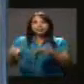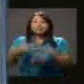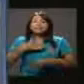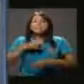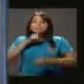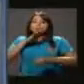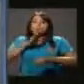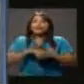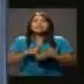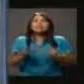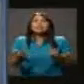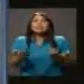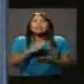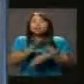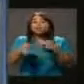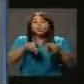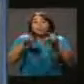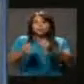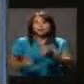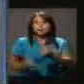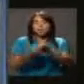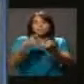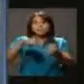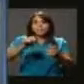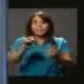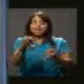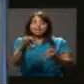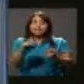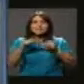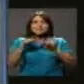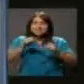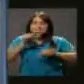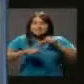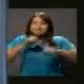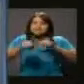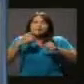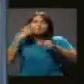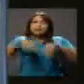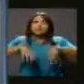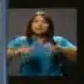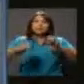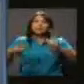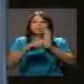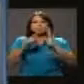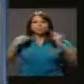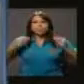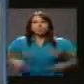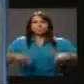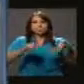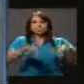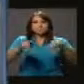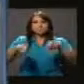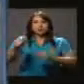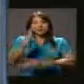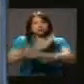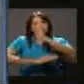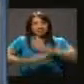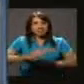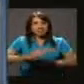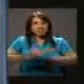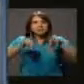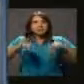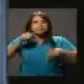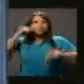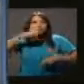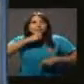la gente que va conmigo en el pase seguir batallando con alma de lucha por los derechos humanos de las personas con discapacidad los